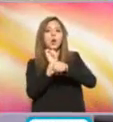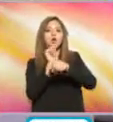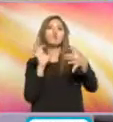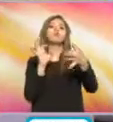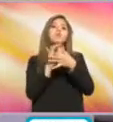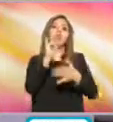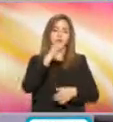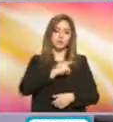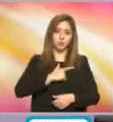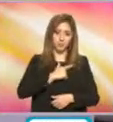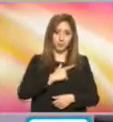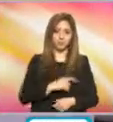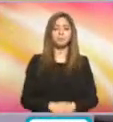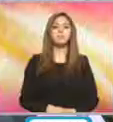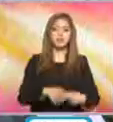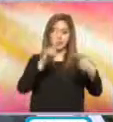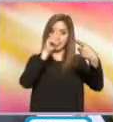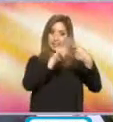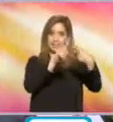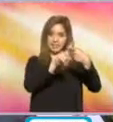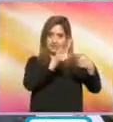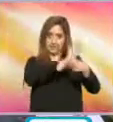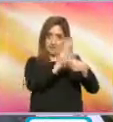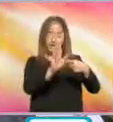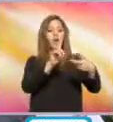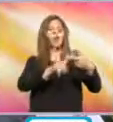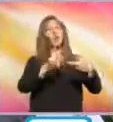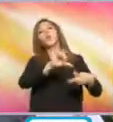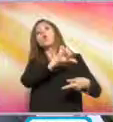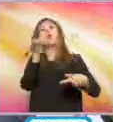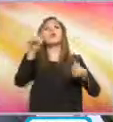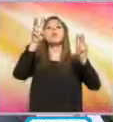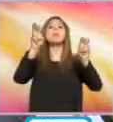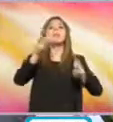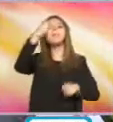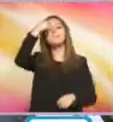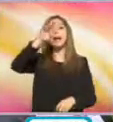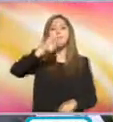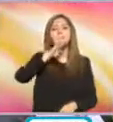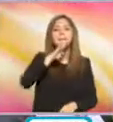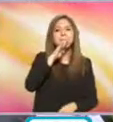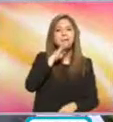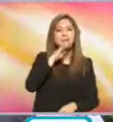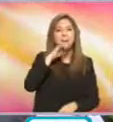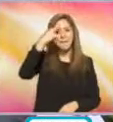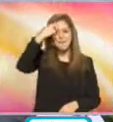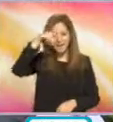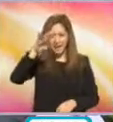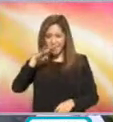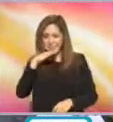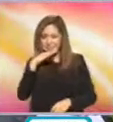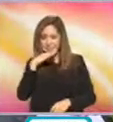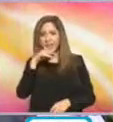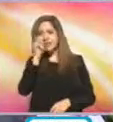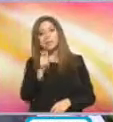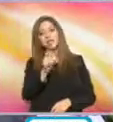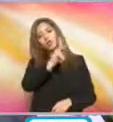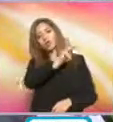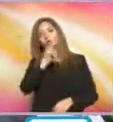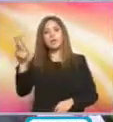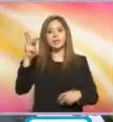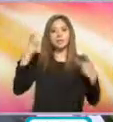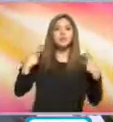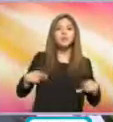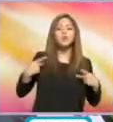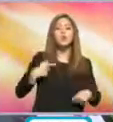otra opción para las mamás, como un poco más en el tema. Pues mira, más que uno para las mamás, es para un gusto general de la gente